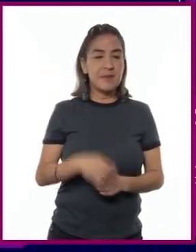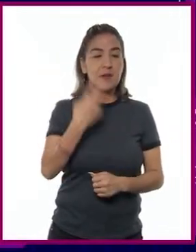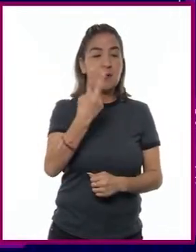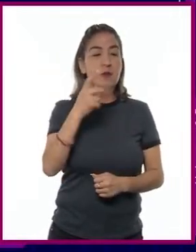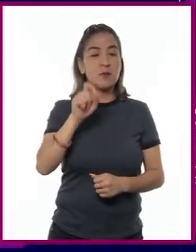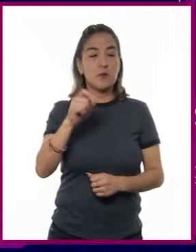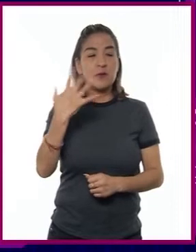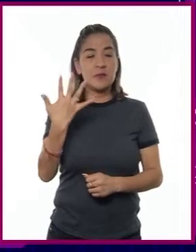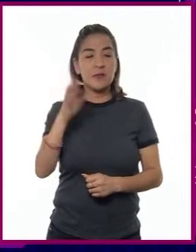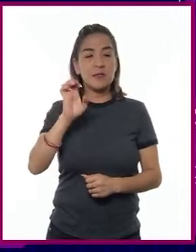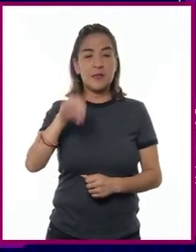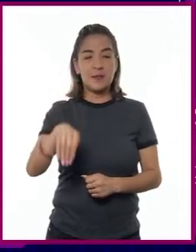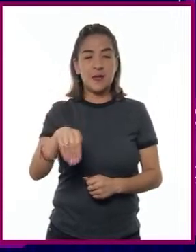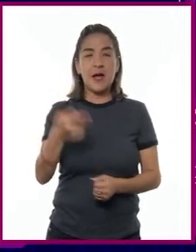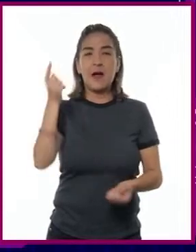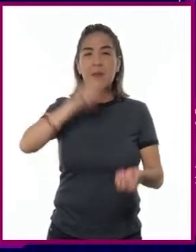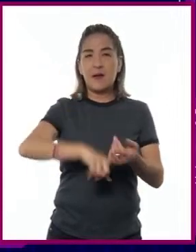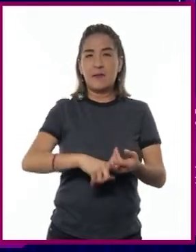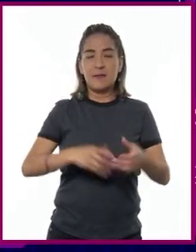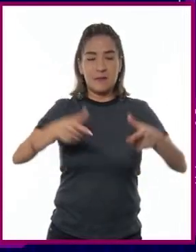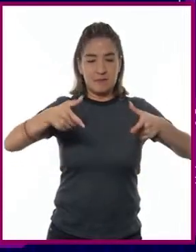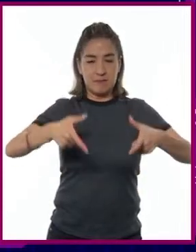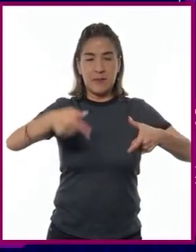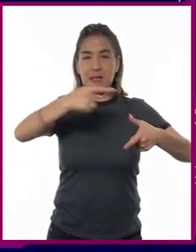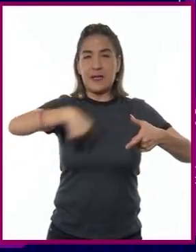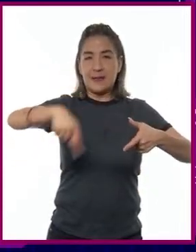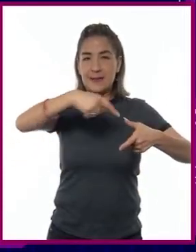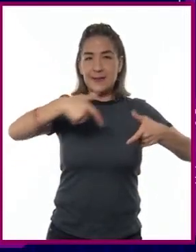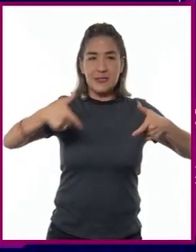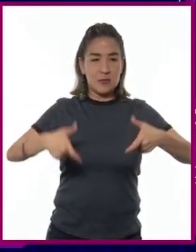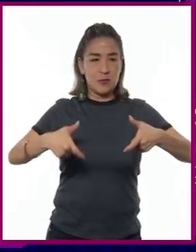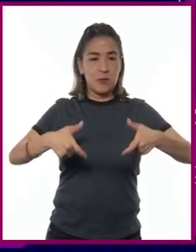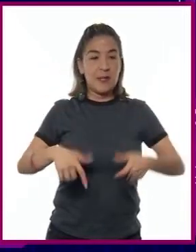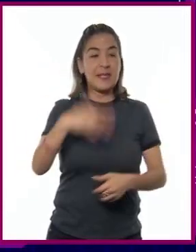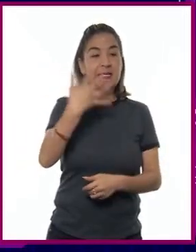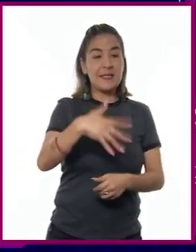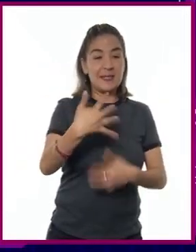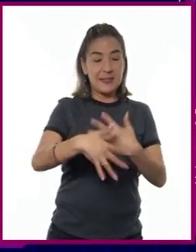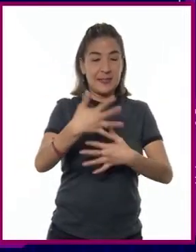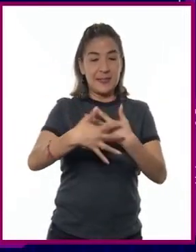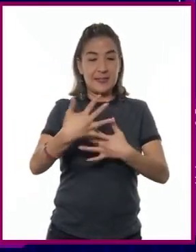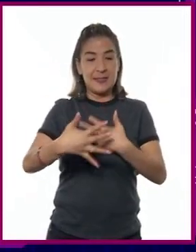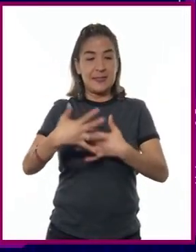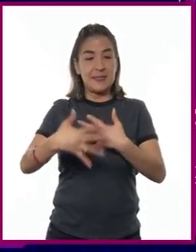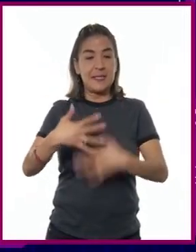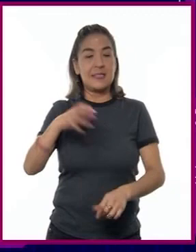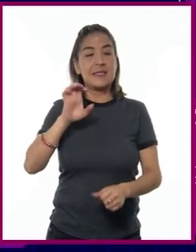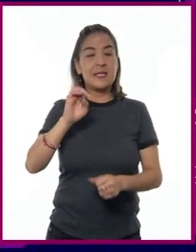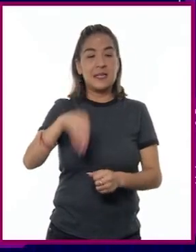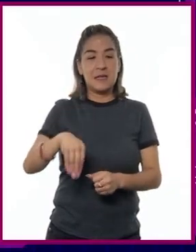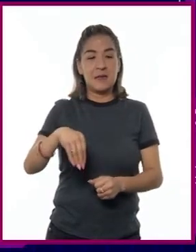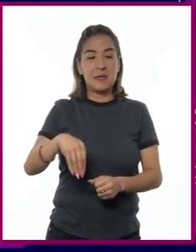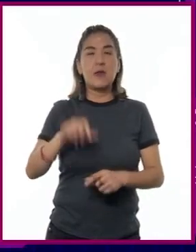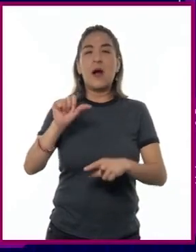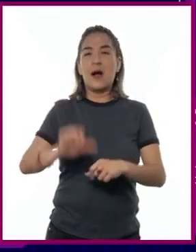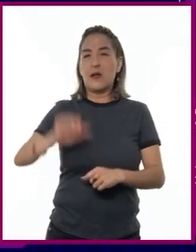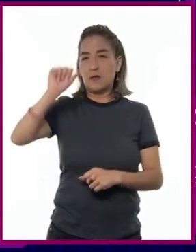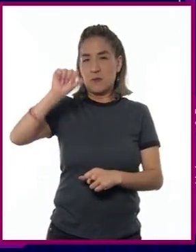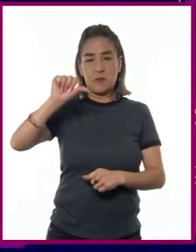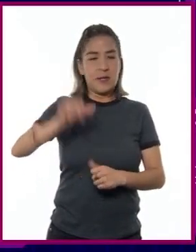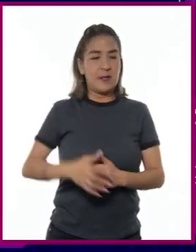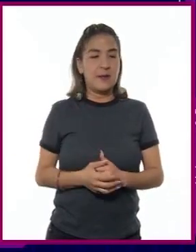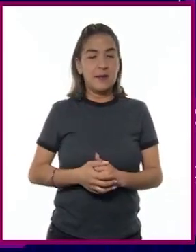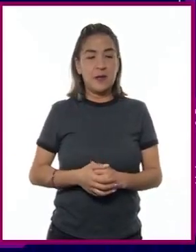2.5 centímetros de radio en la base circular y 15 centímetros de altura.